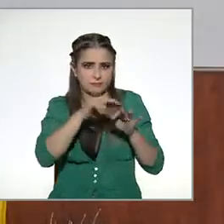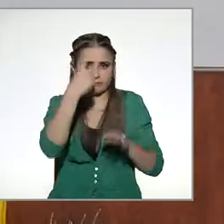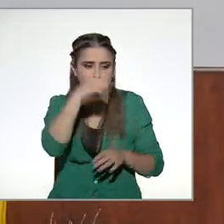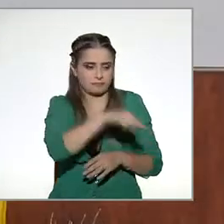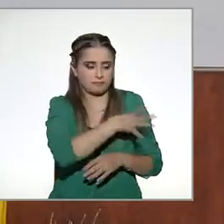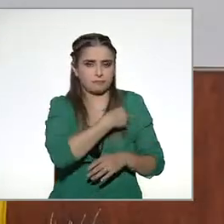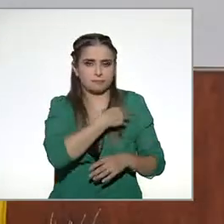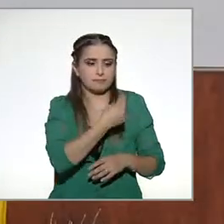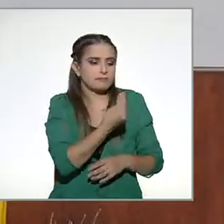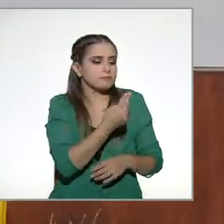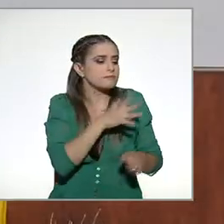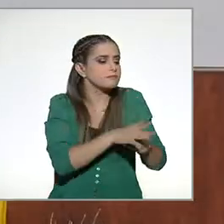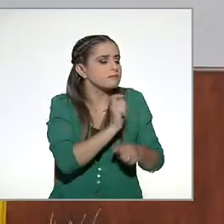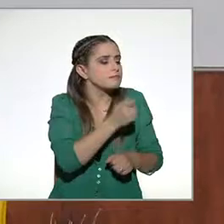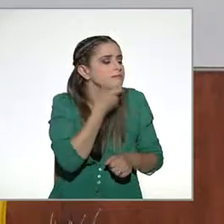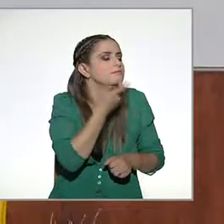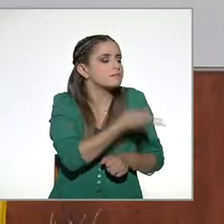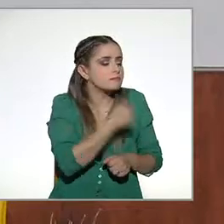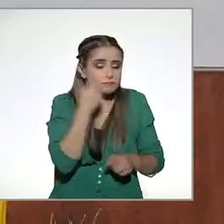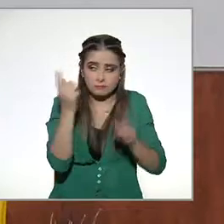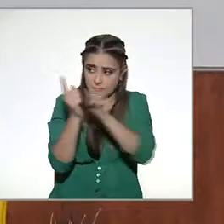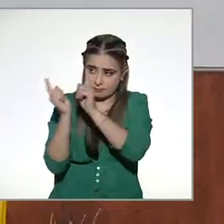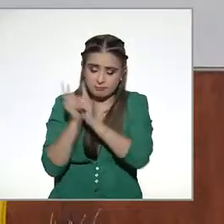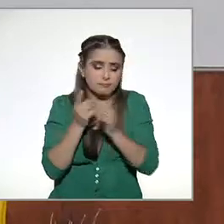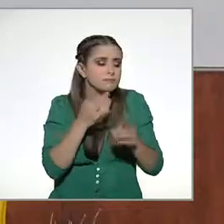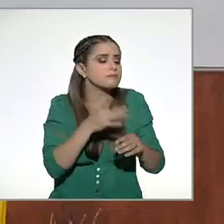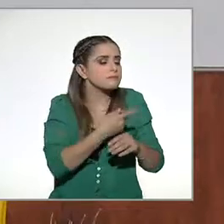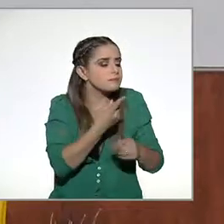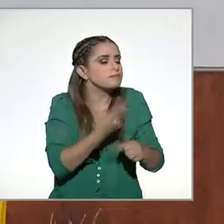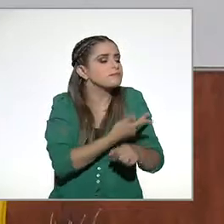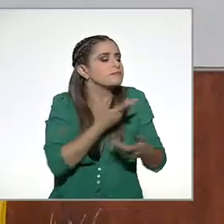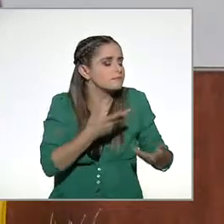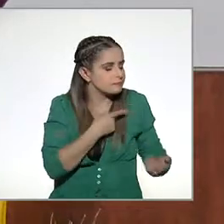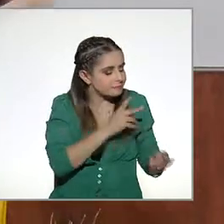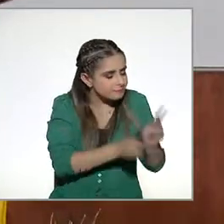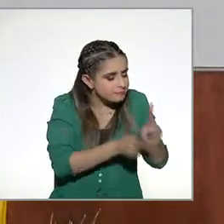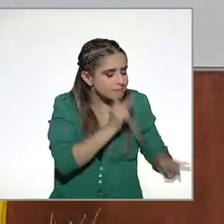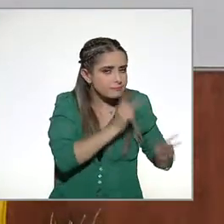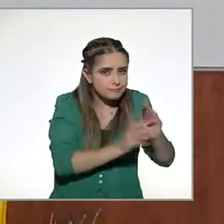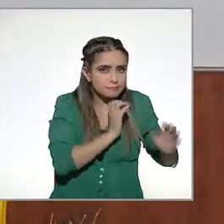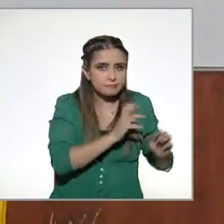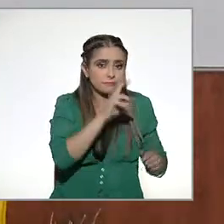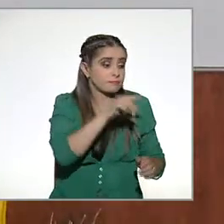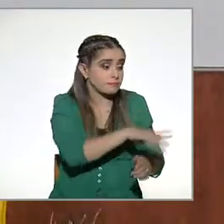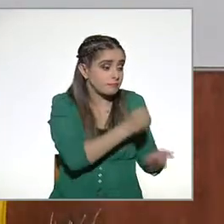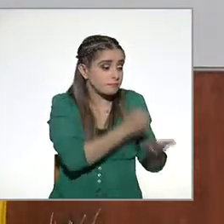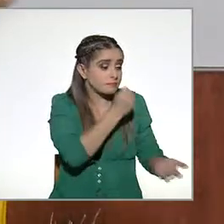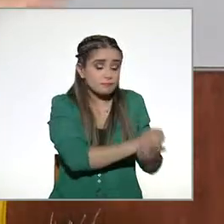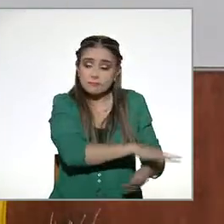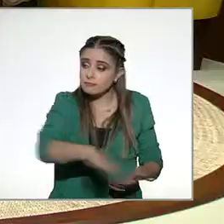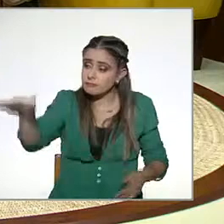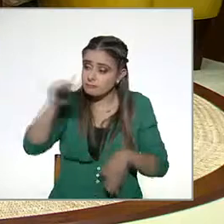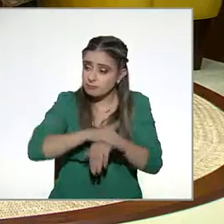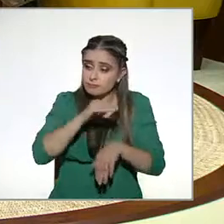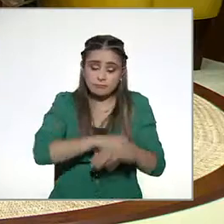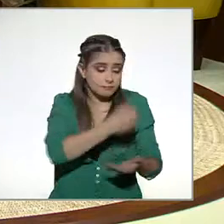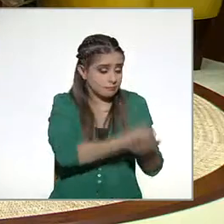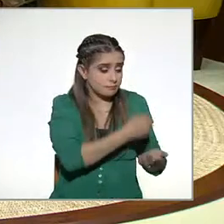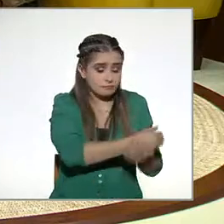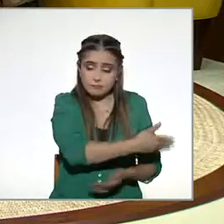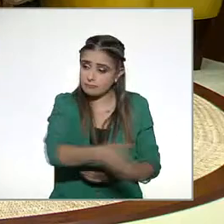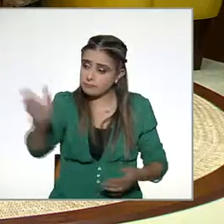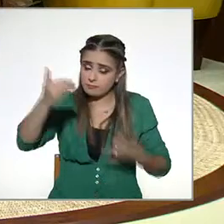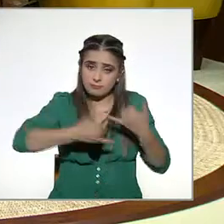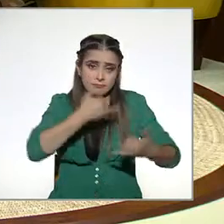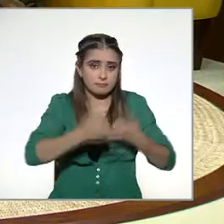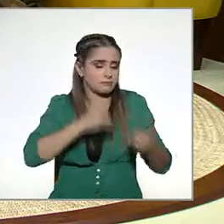complicado, porque ayudar a un hijo a sociabilizar, no es decirle, ándale, ve y juega. Exacto. Ve con el amiguito. Exacto. Sí, o sea, decías, ¿qué necesita? Bueno,